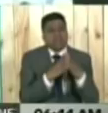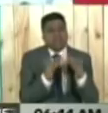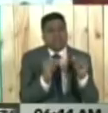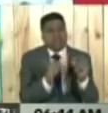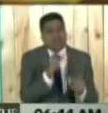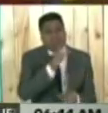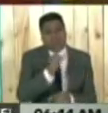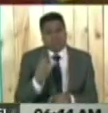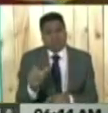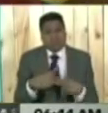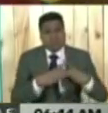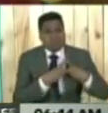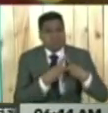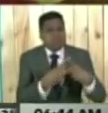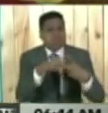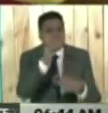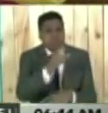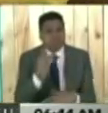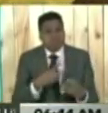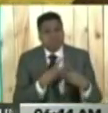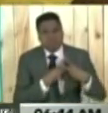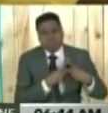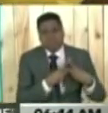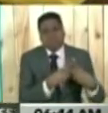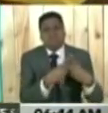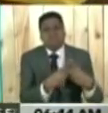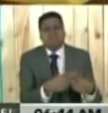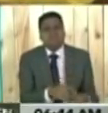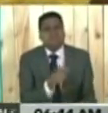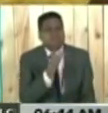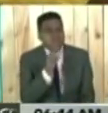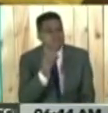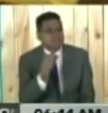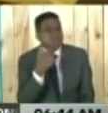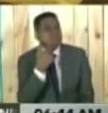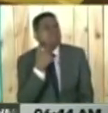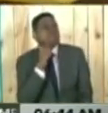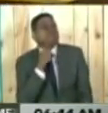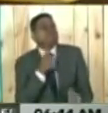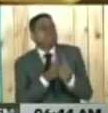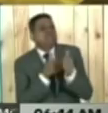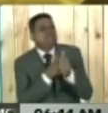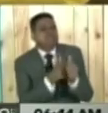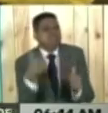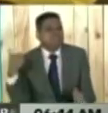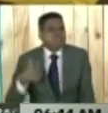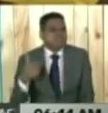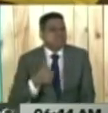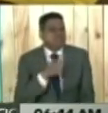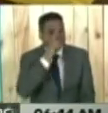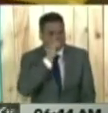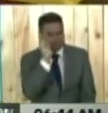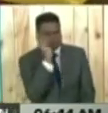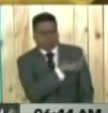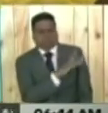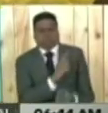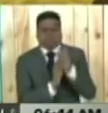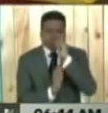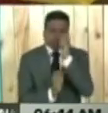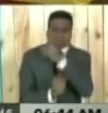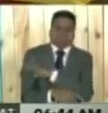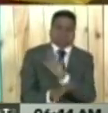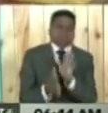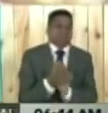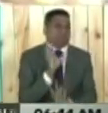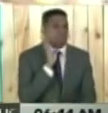propios seguidores, que ya para mí me parece que es una falta de respeto. Entonces ya ahí se ve un desprecio por el esfuerzo de su gente, se ve, está mintiendo,